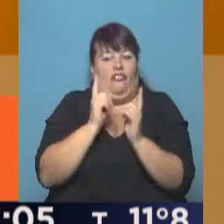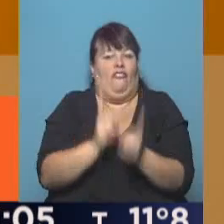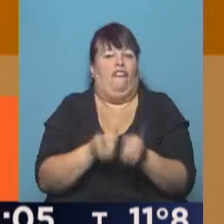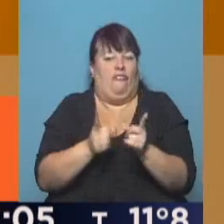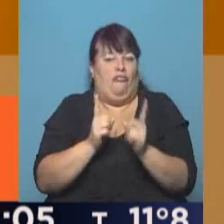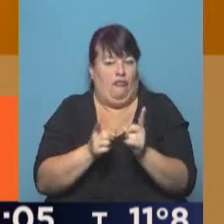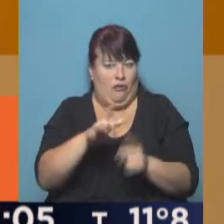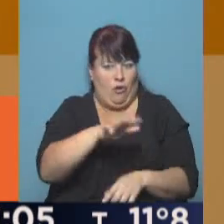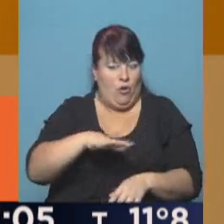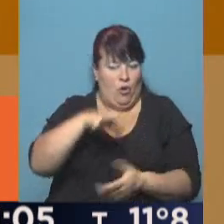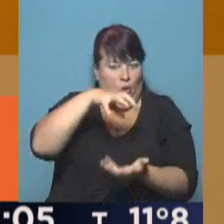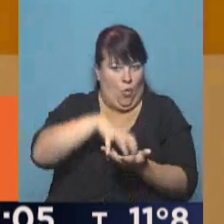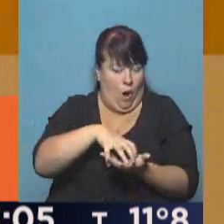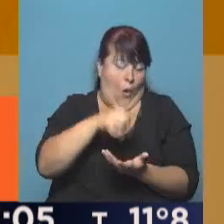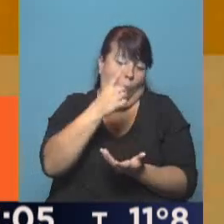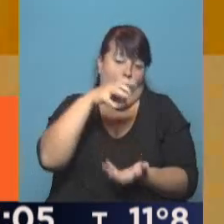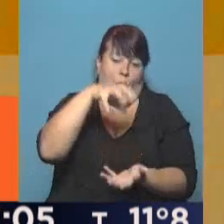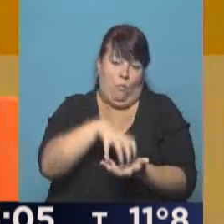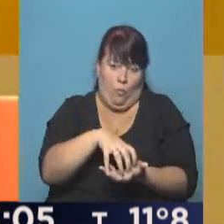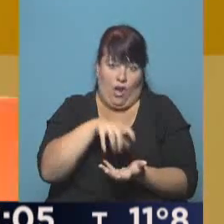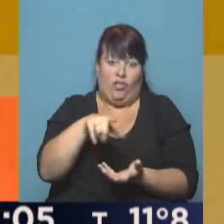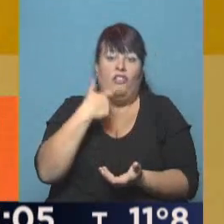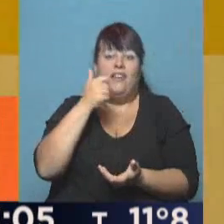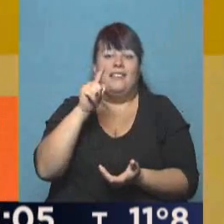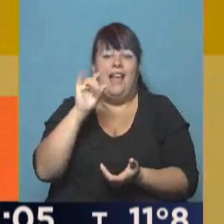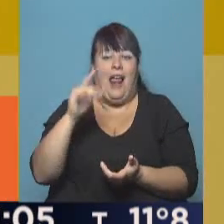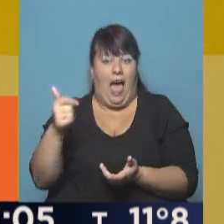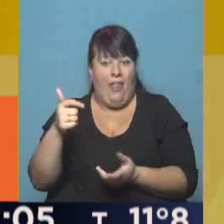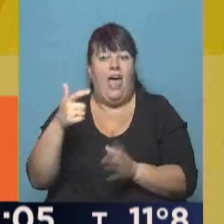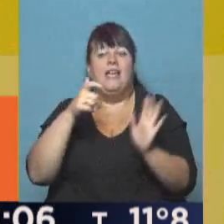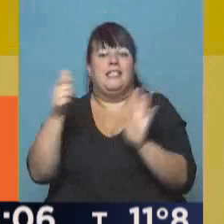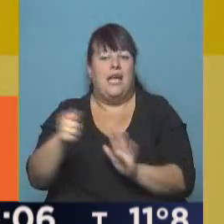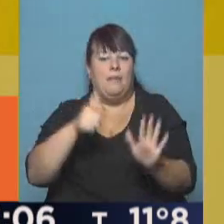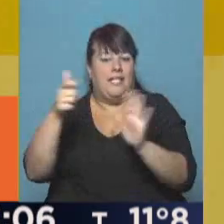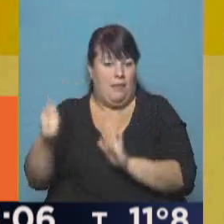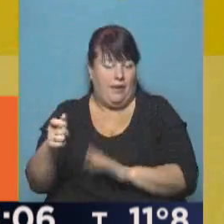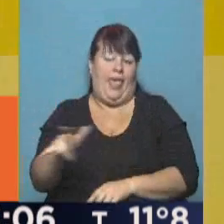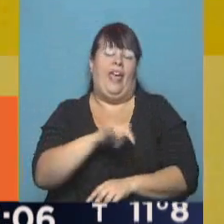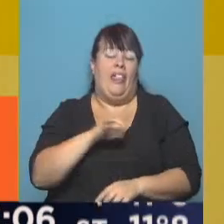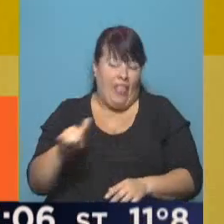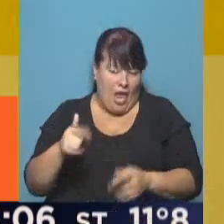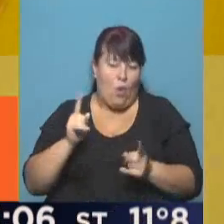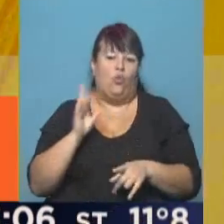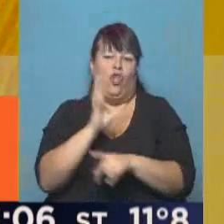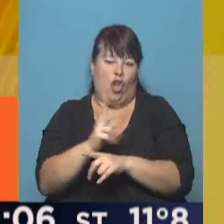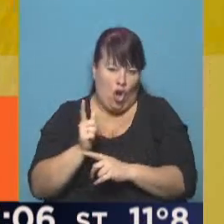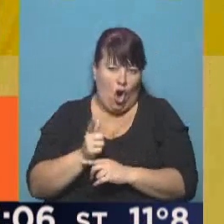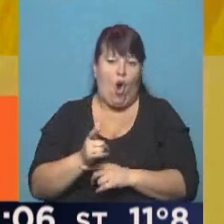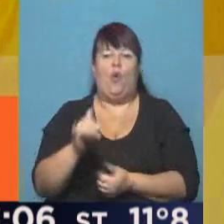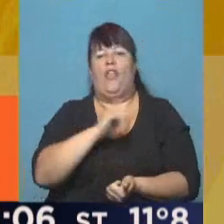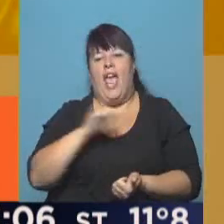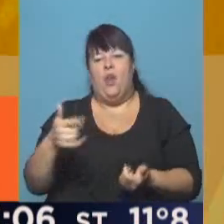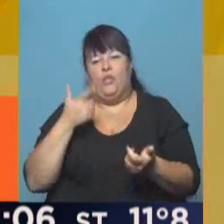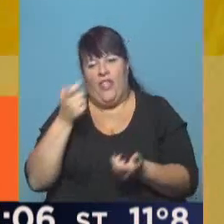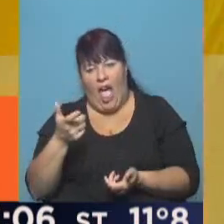permanencia en este puesto o uno de los puestos de La Salada cada 6 meses. Y denuncias, claro, de robos, denuncias de armas